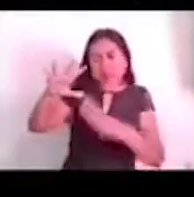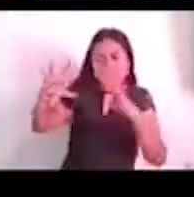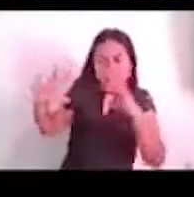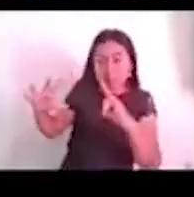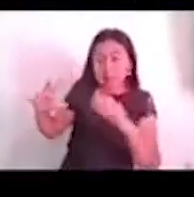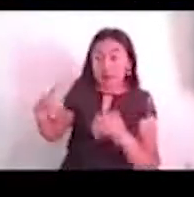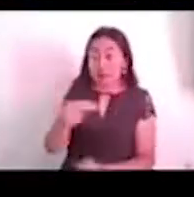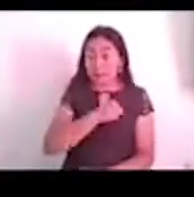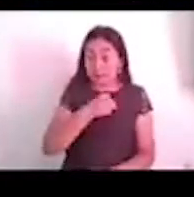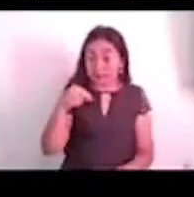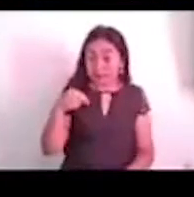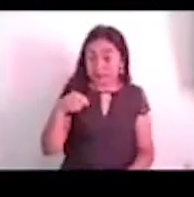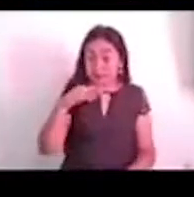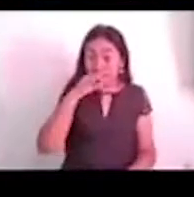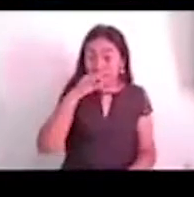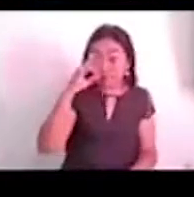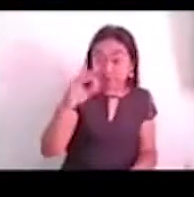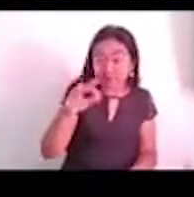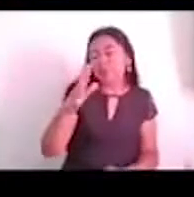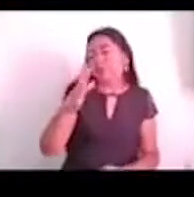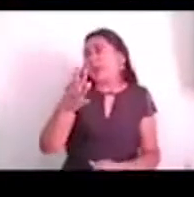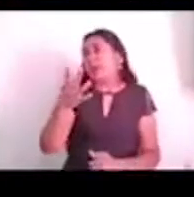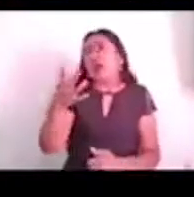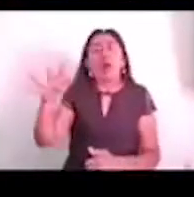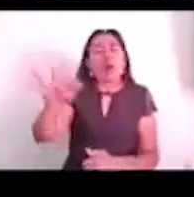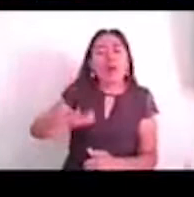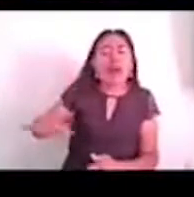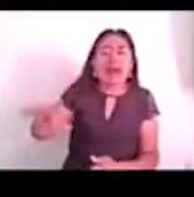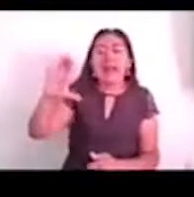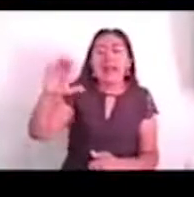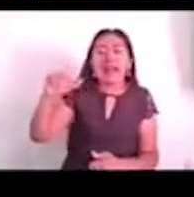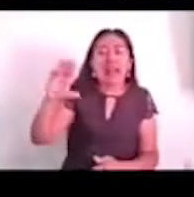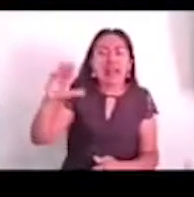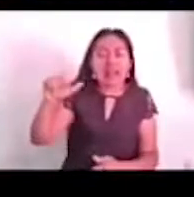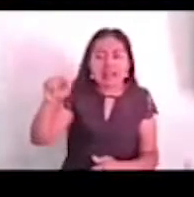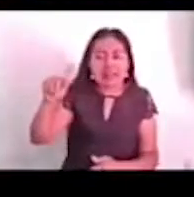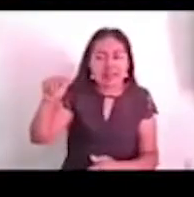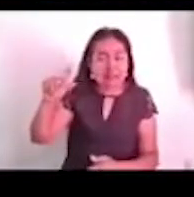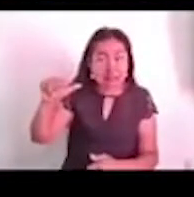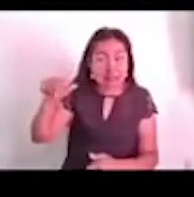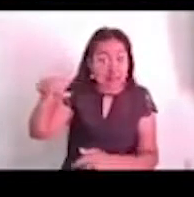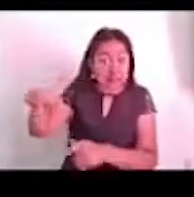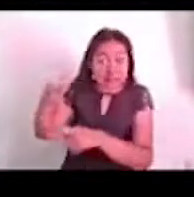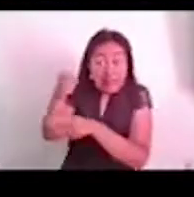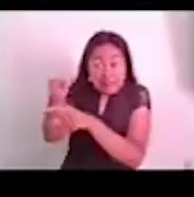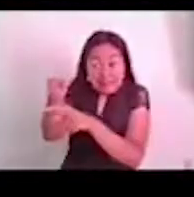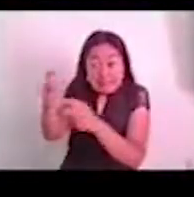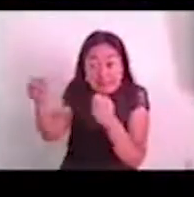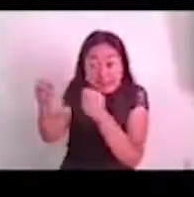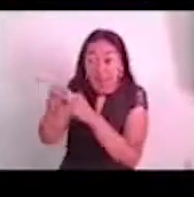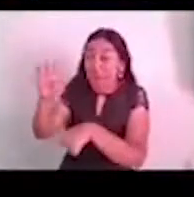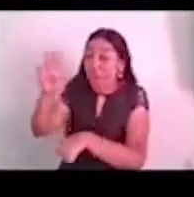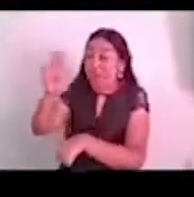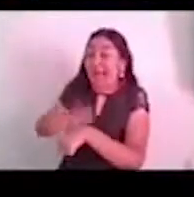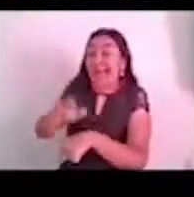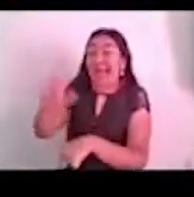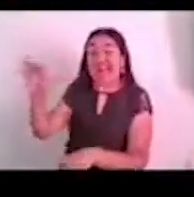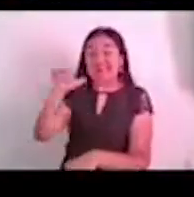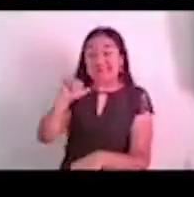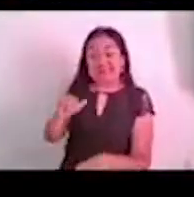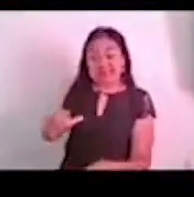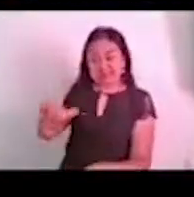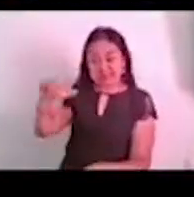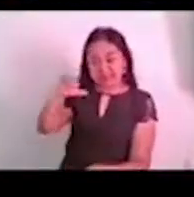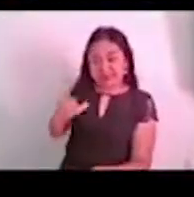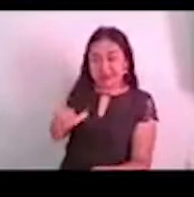ni de Cacaxtla, ni de Xochitecatl, porque son más antiguos, o sea, no, la que sigue. Y